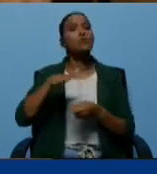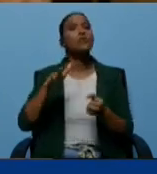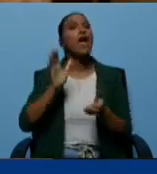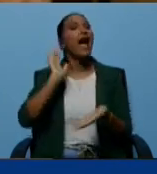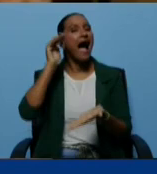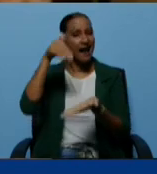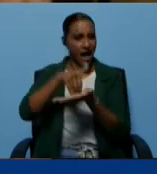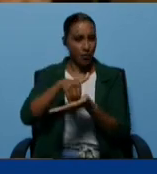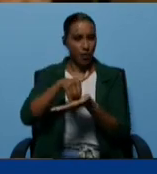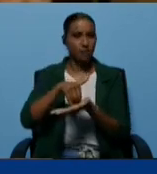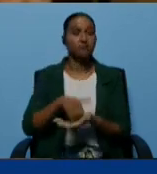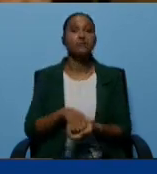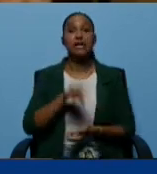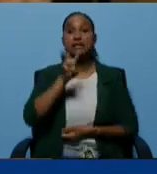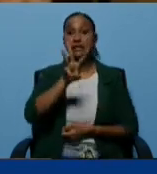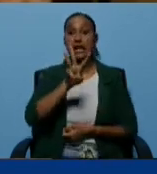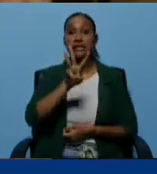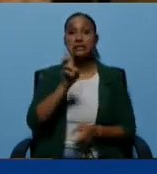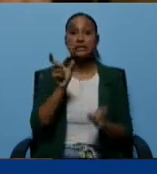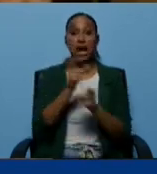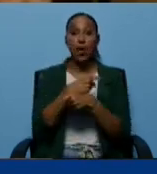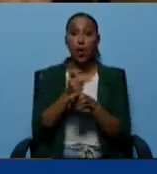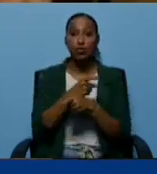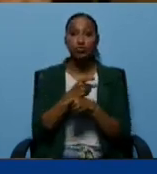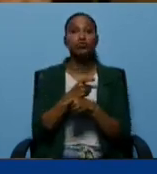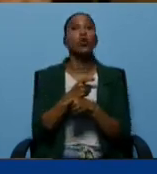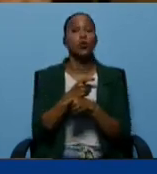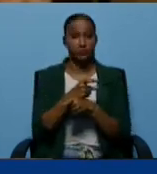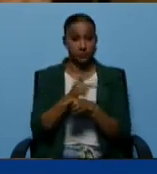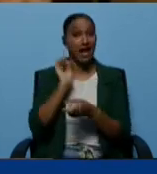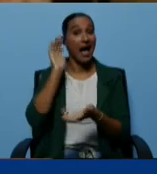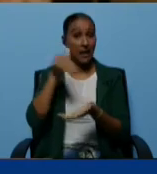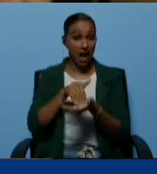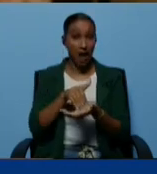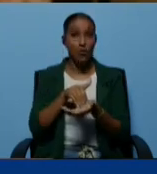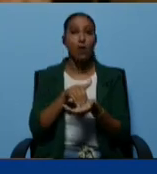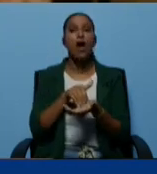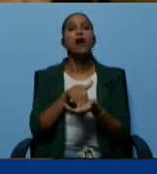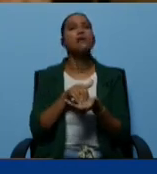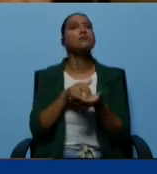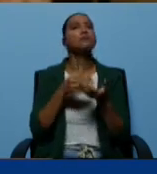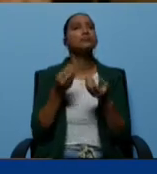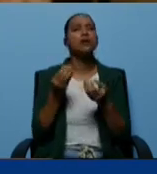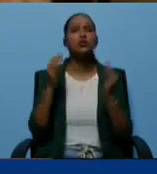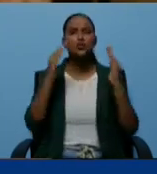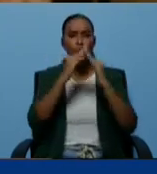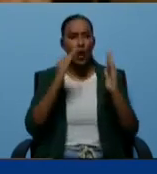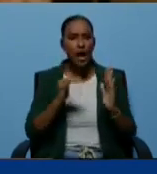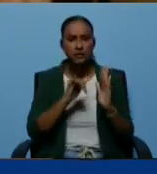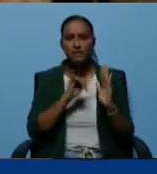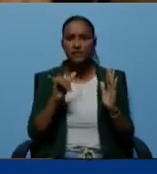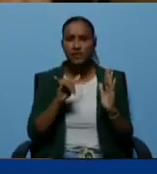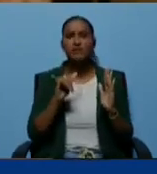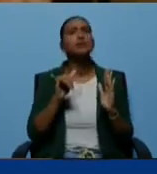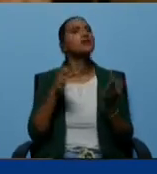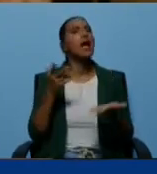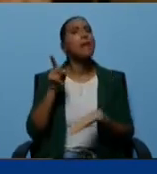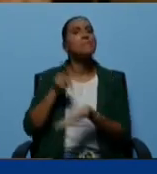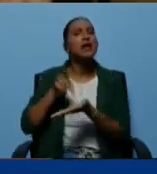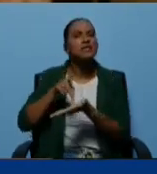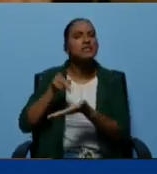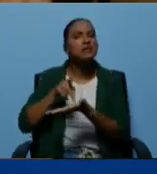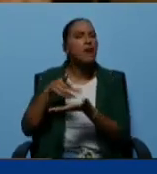Aragua. El 3 de agosto, en la noche, en Turmero, Silva iba de regreso a su vivienda, después de participar en una